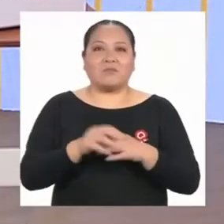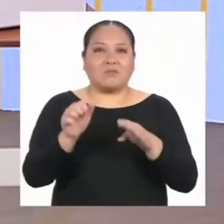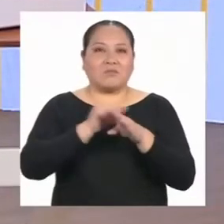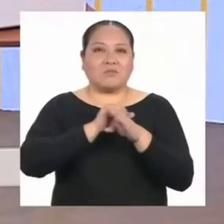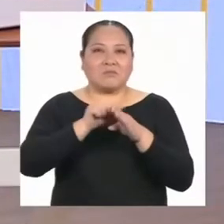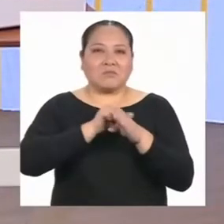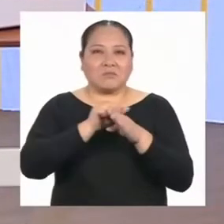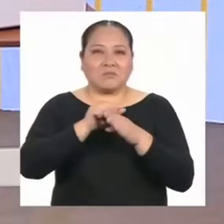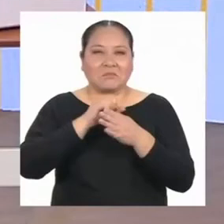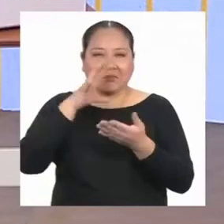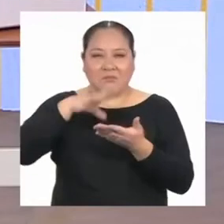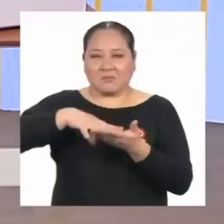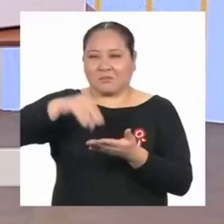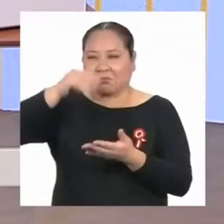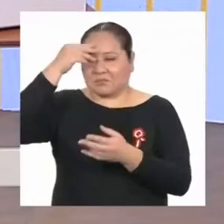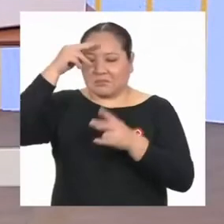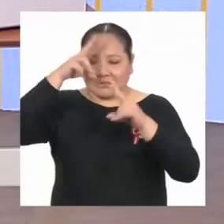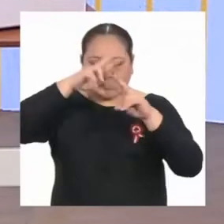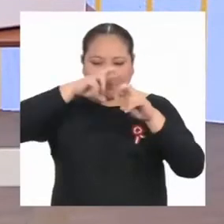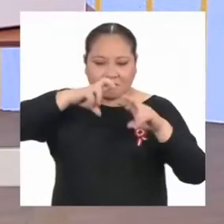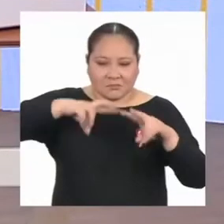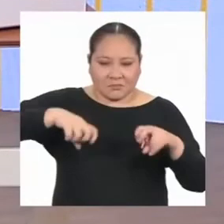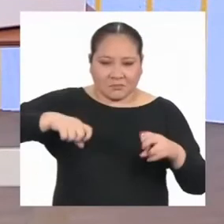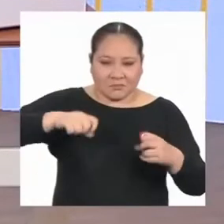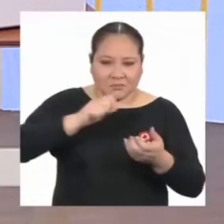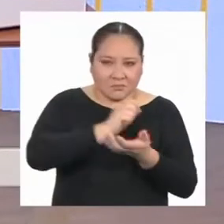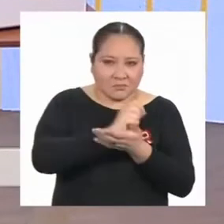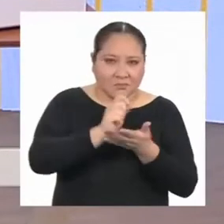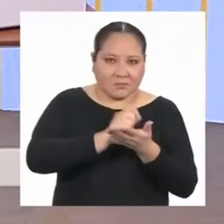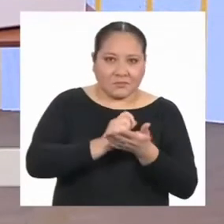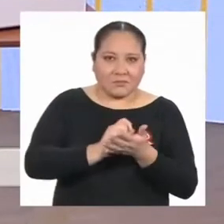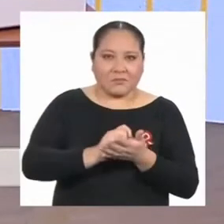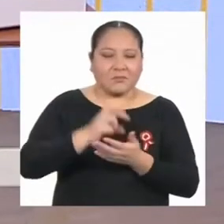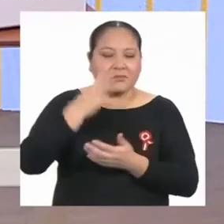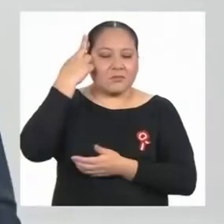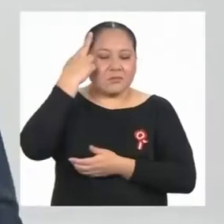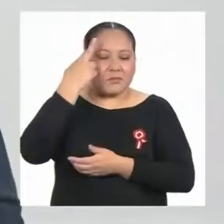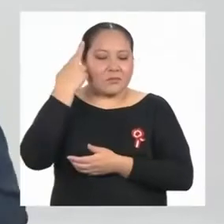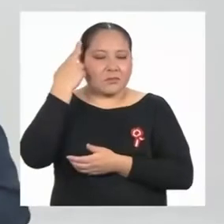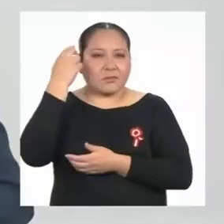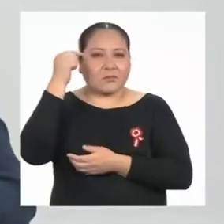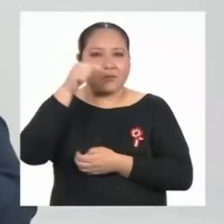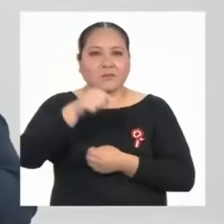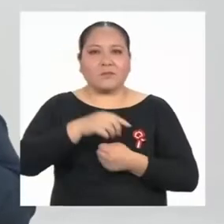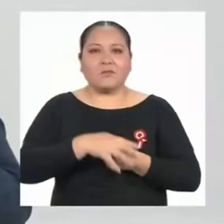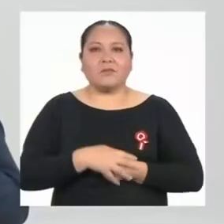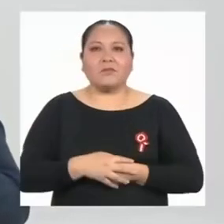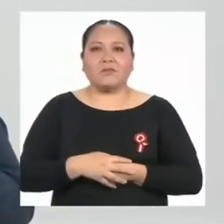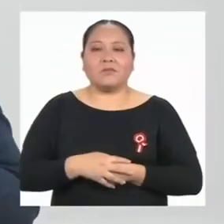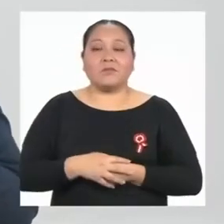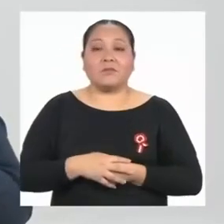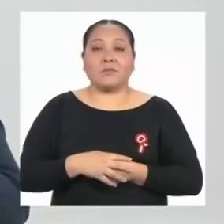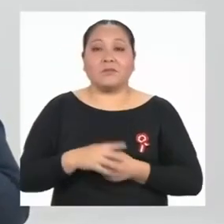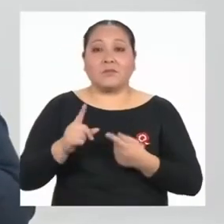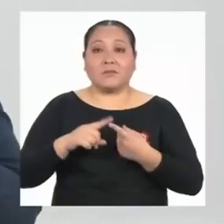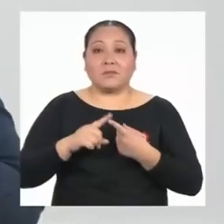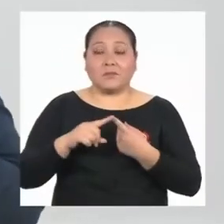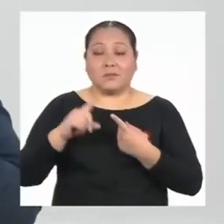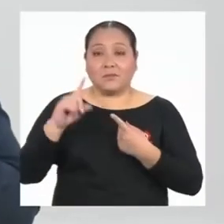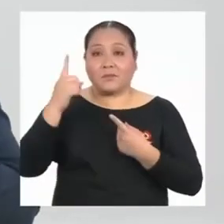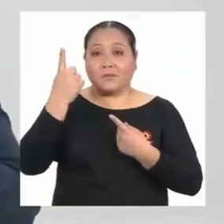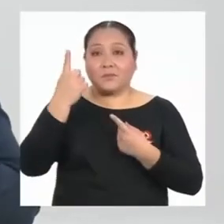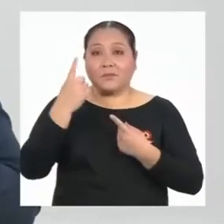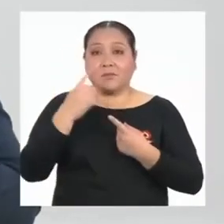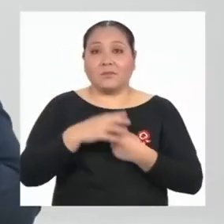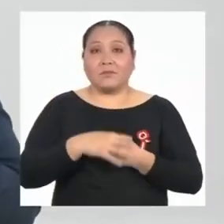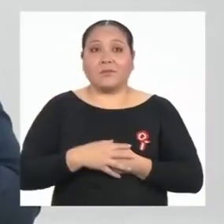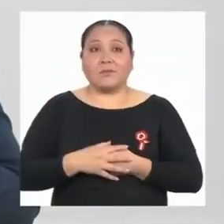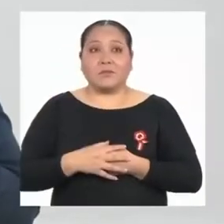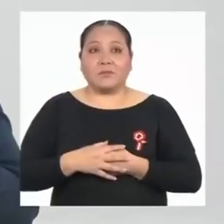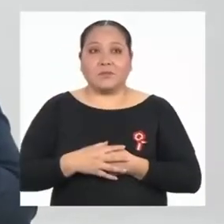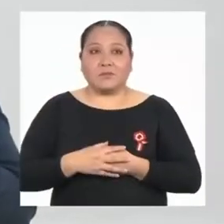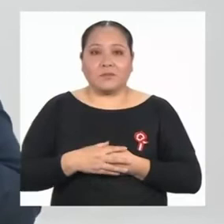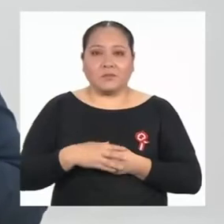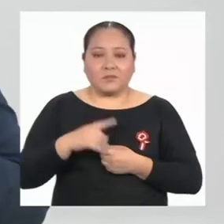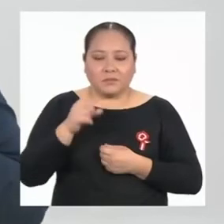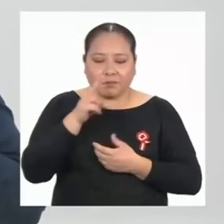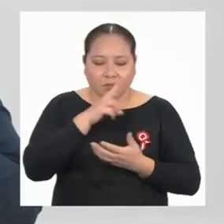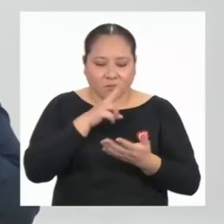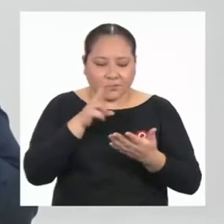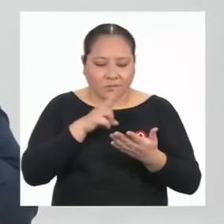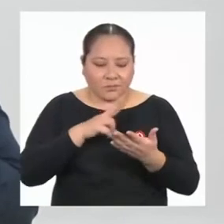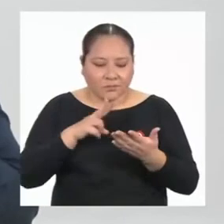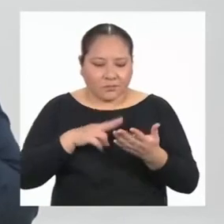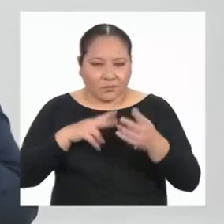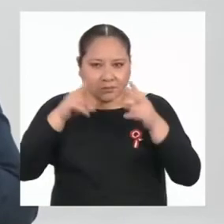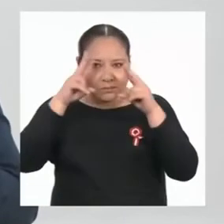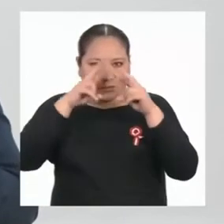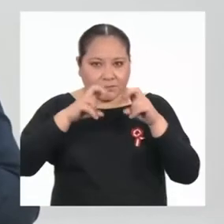ya aprendimos para analizar un texto y reflexionar en torno a él. Lo primero que haremos es una inspección,